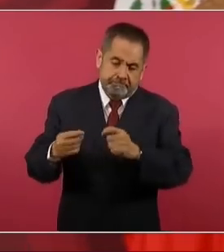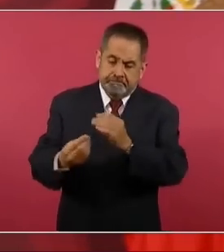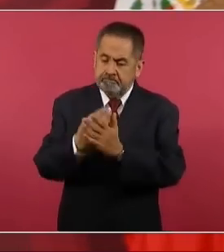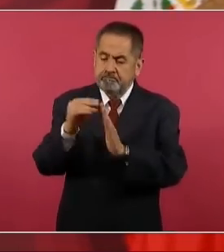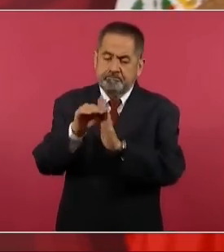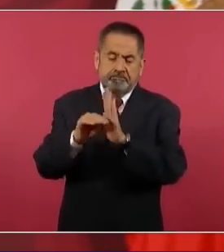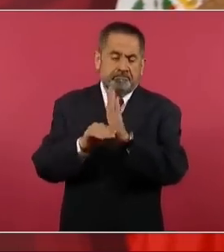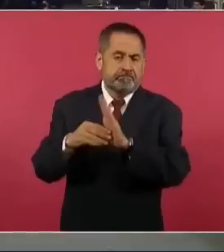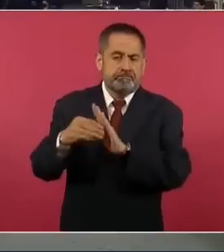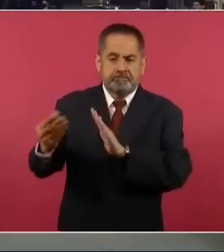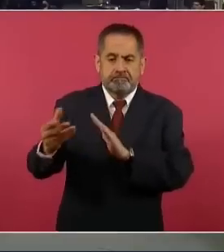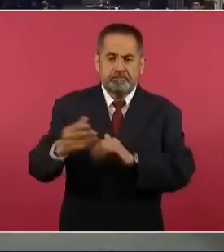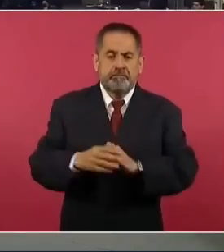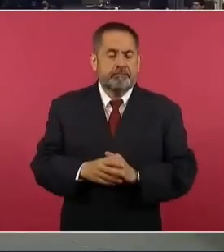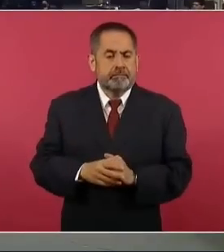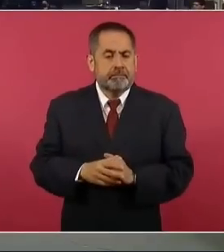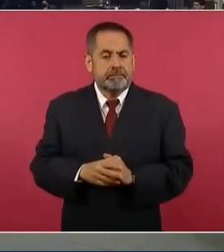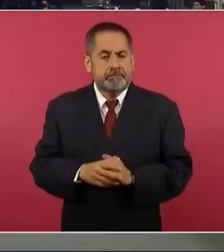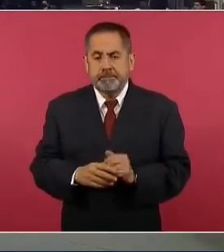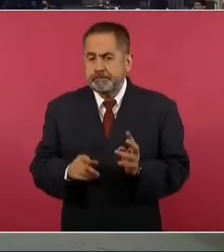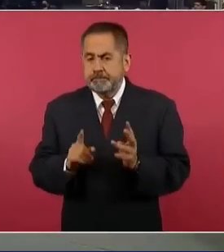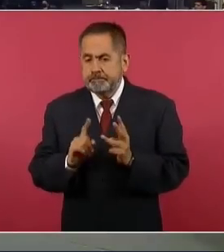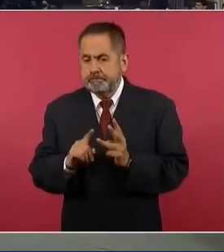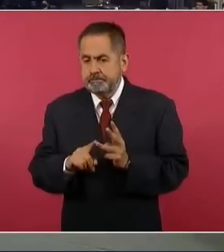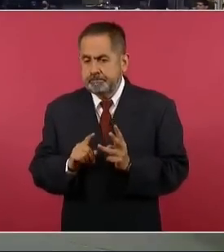educativos. Lo tercero,